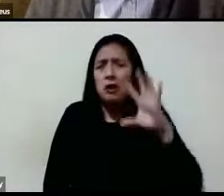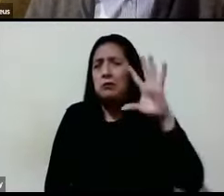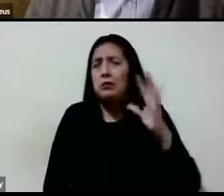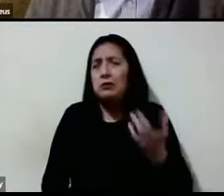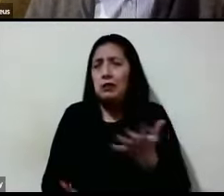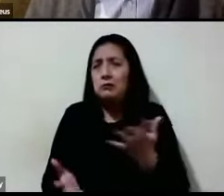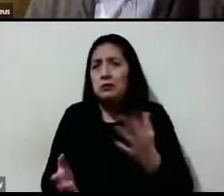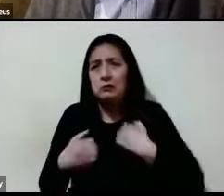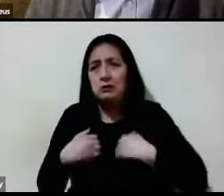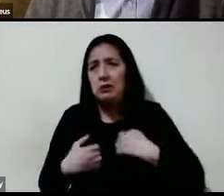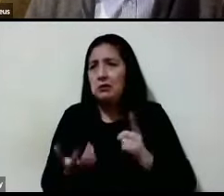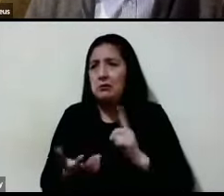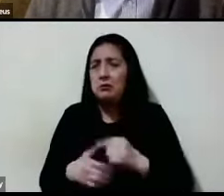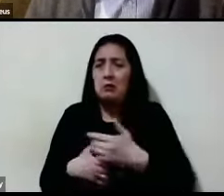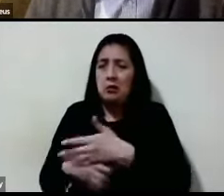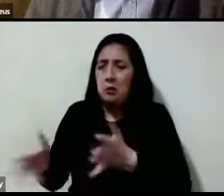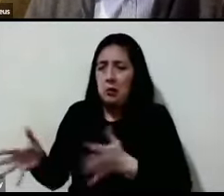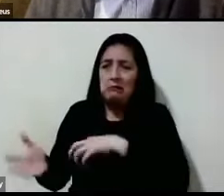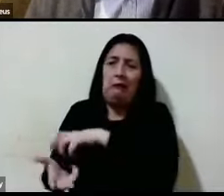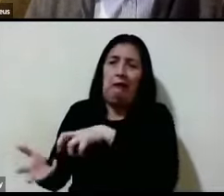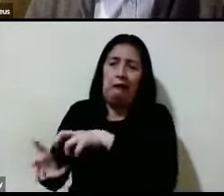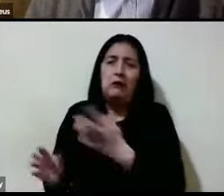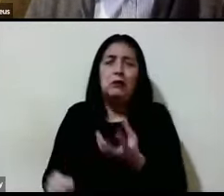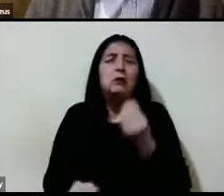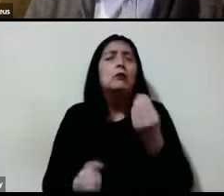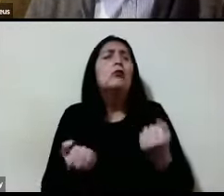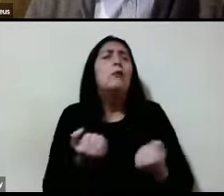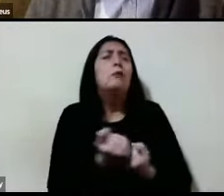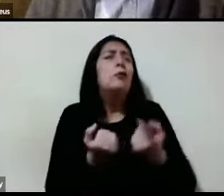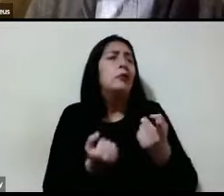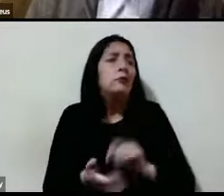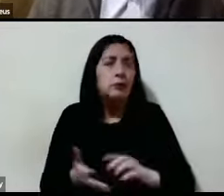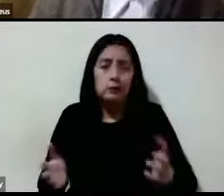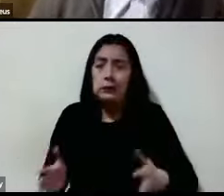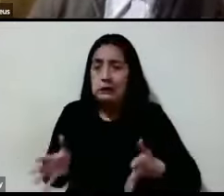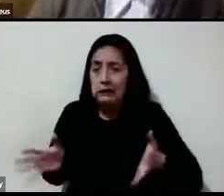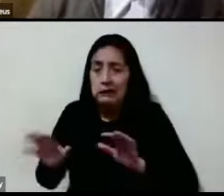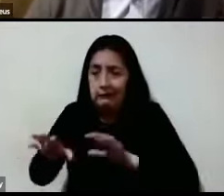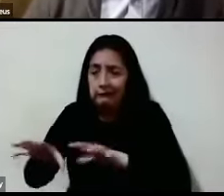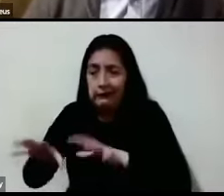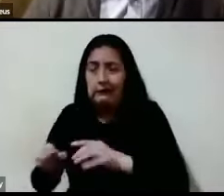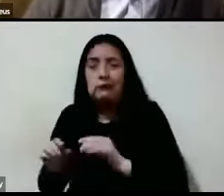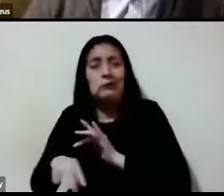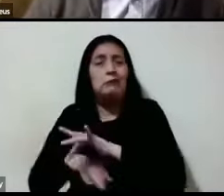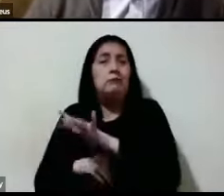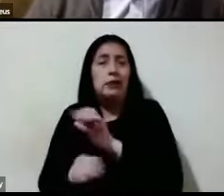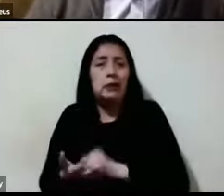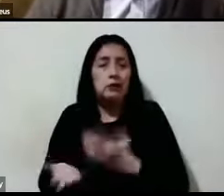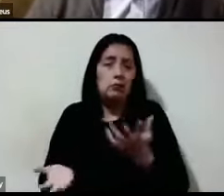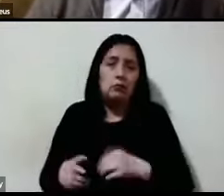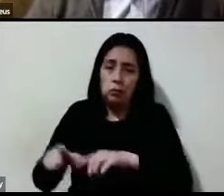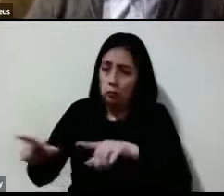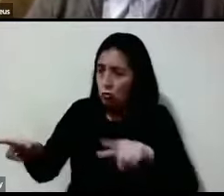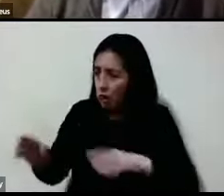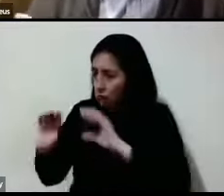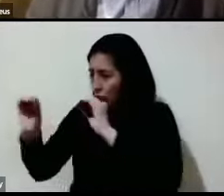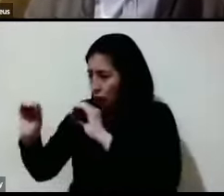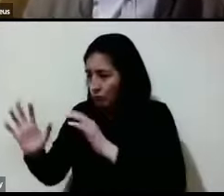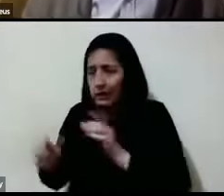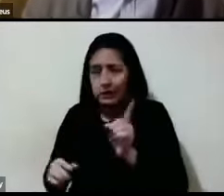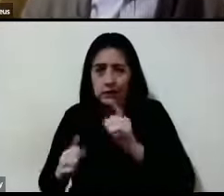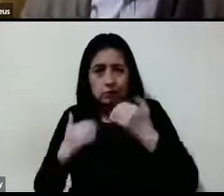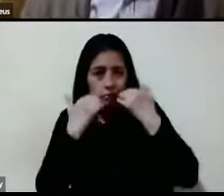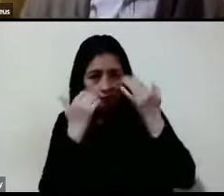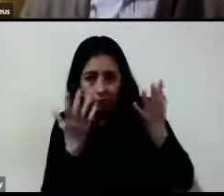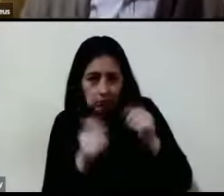han bañado, tienen el cuarto desordenado. ¿Cómo apoyan ustedes? Levántenlos más temprano, acondicionen el espacio para que no se